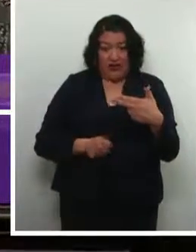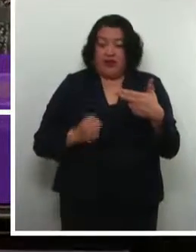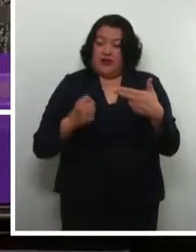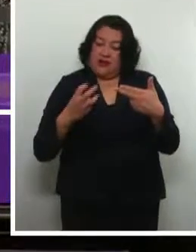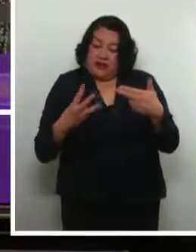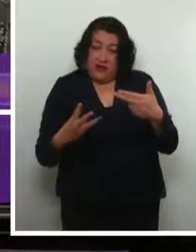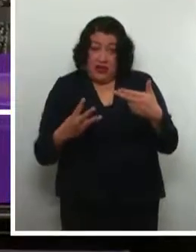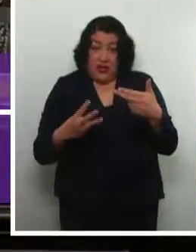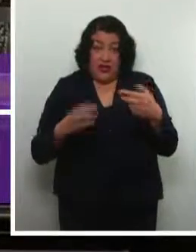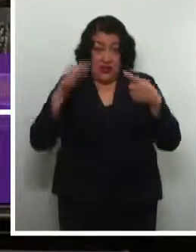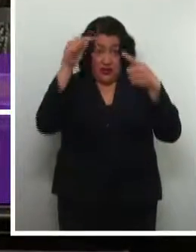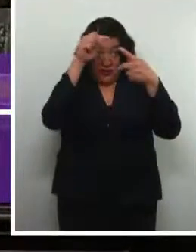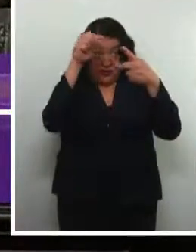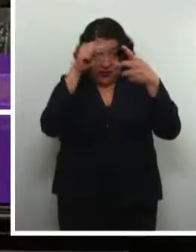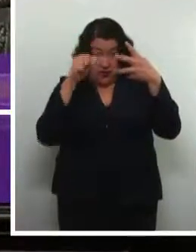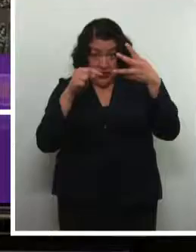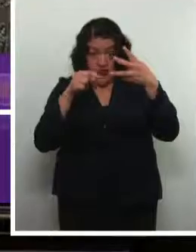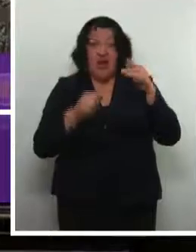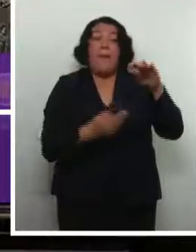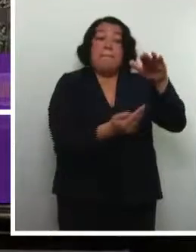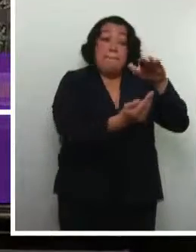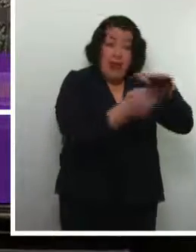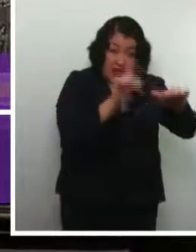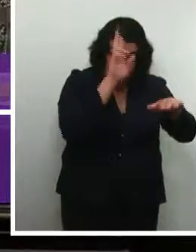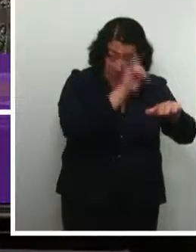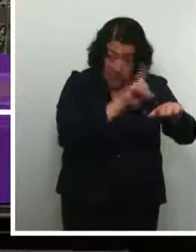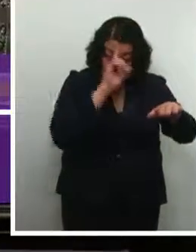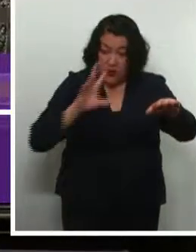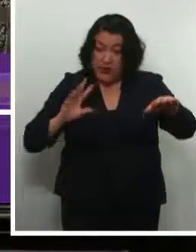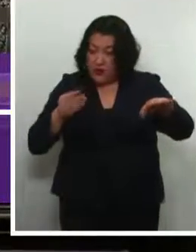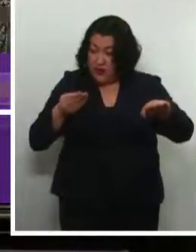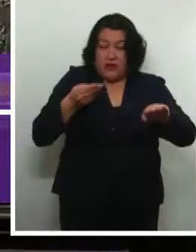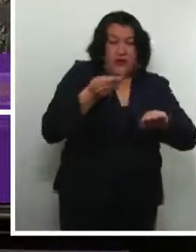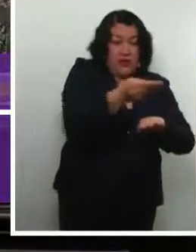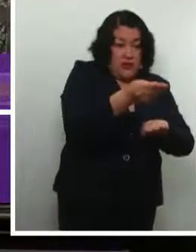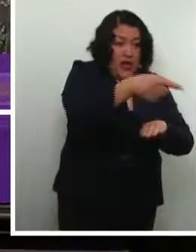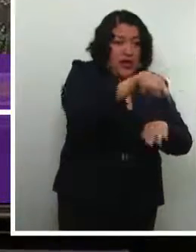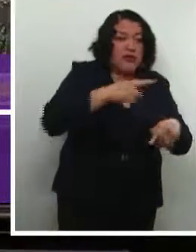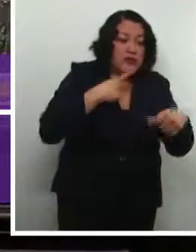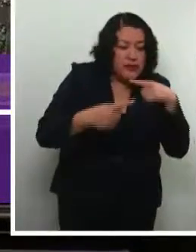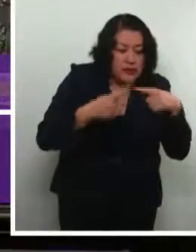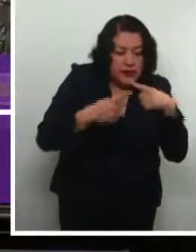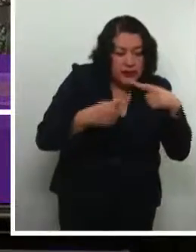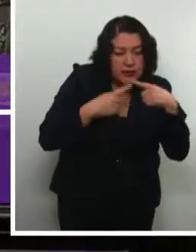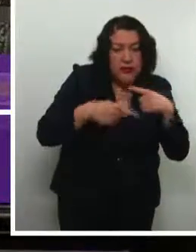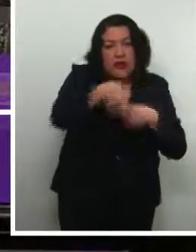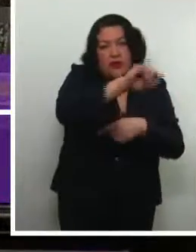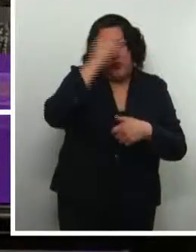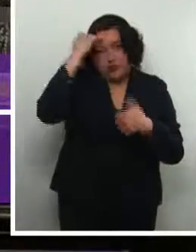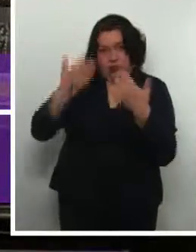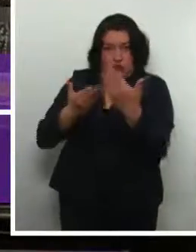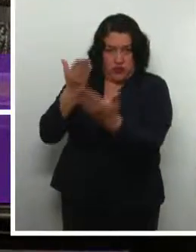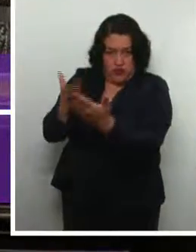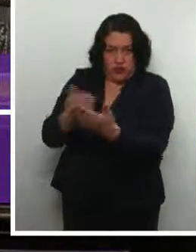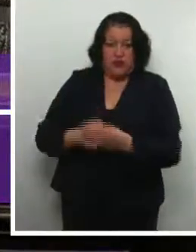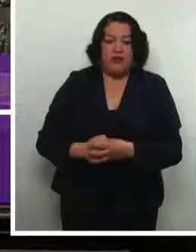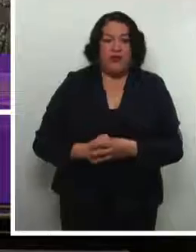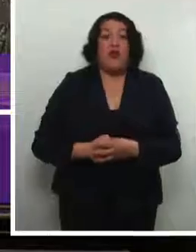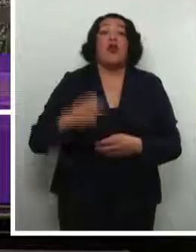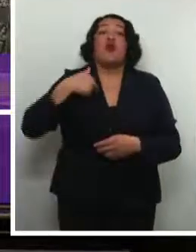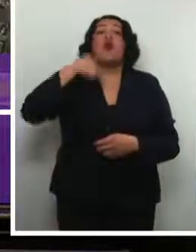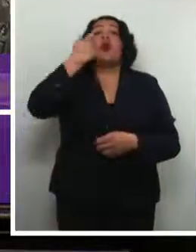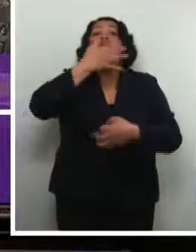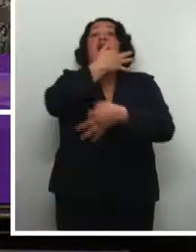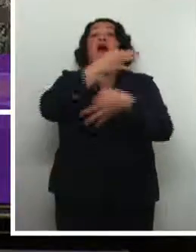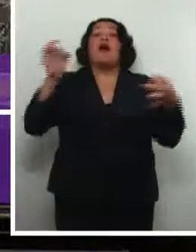numeral 3 se remiten a la mesa de consulta. Quiero informar que el día de